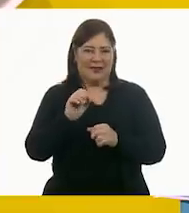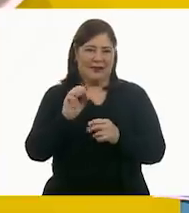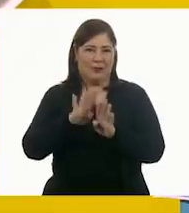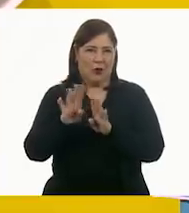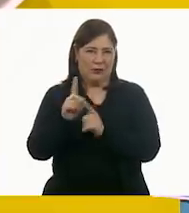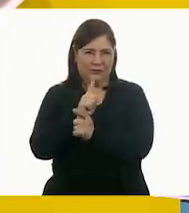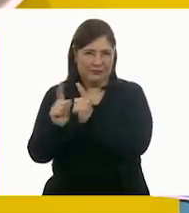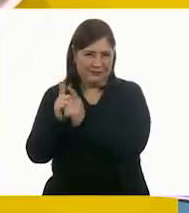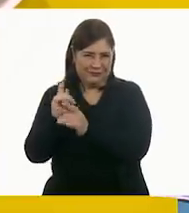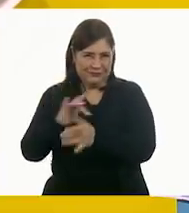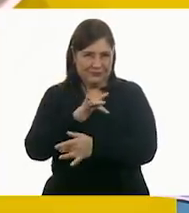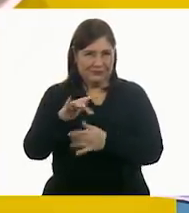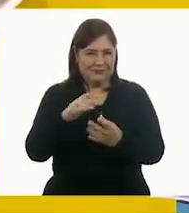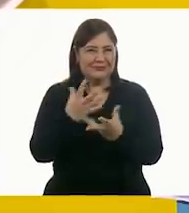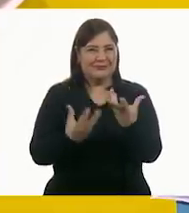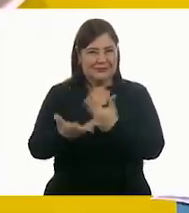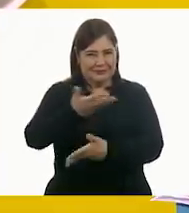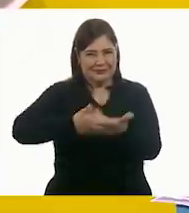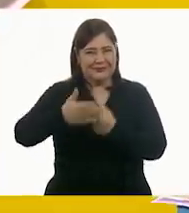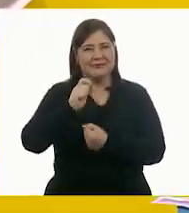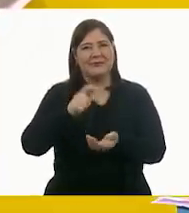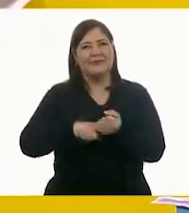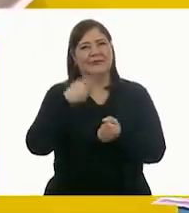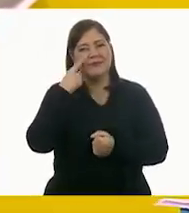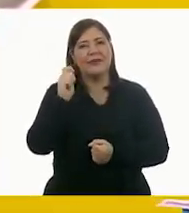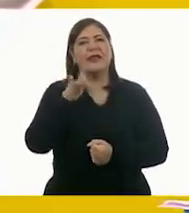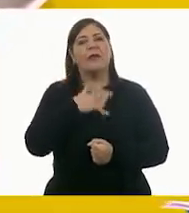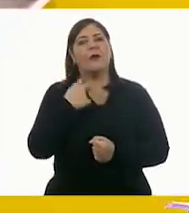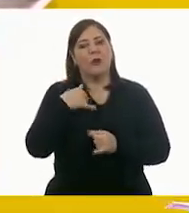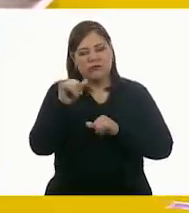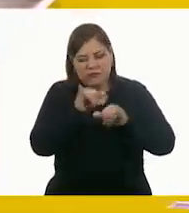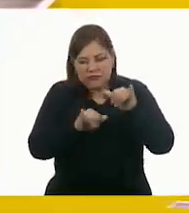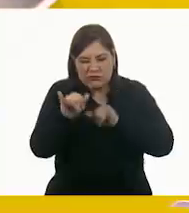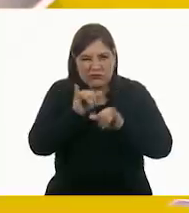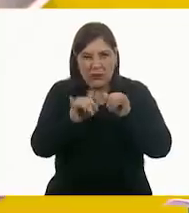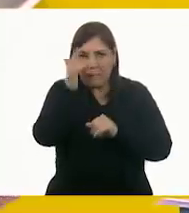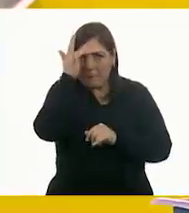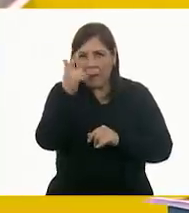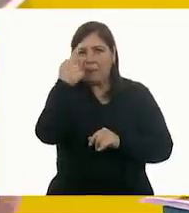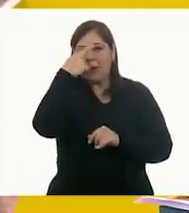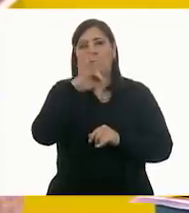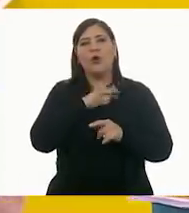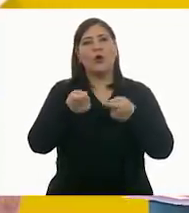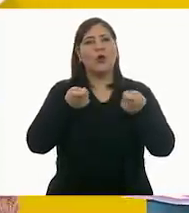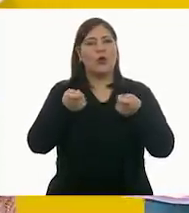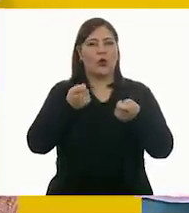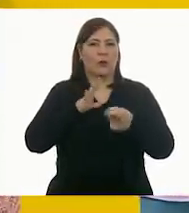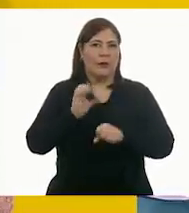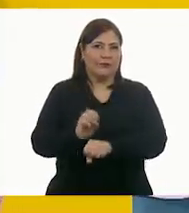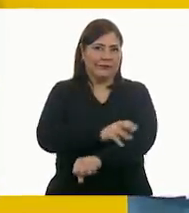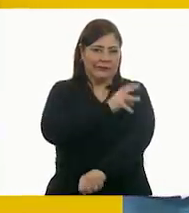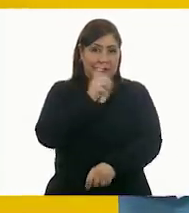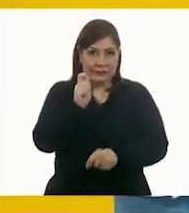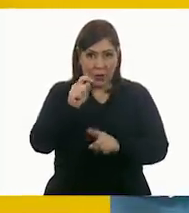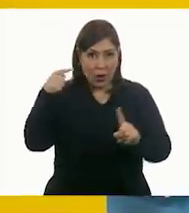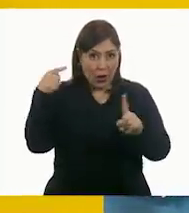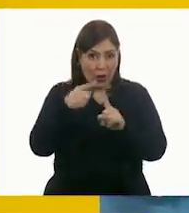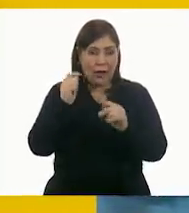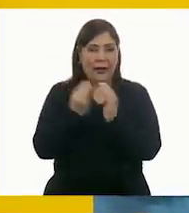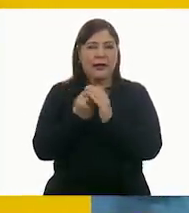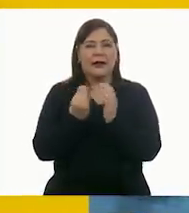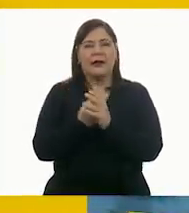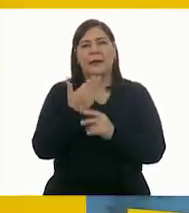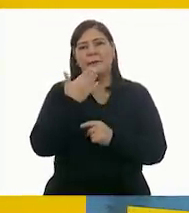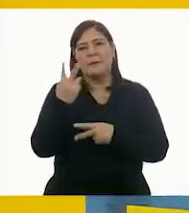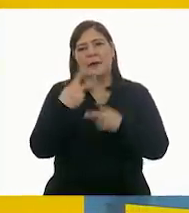es fórmulas mágicas para controlar mis emociones. Y para esta clase vamos a darle la bienvenida